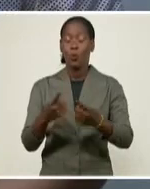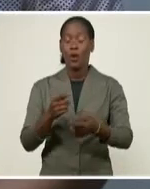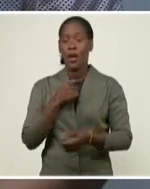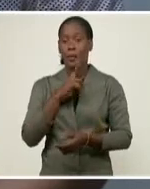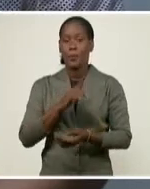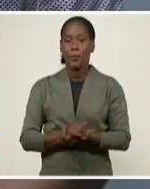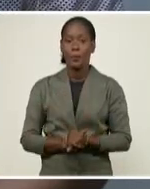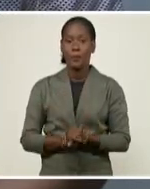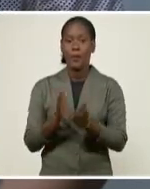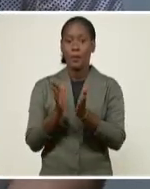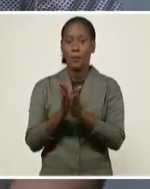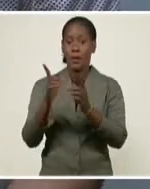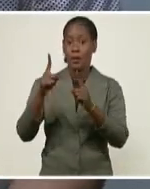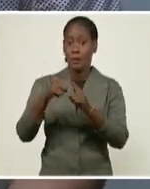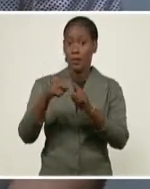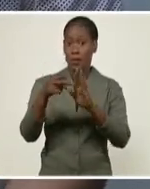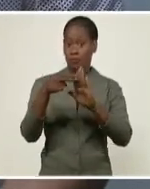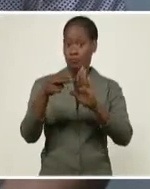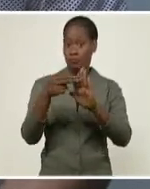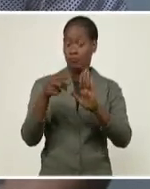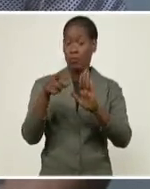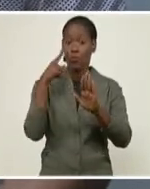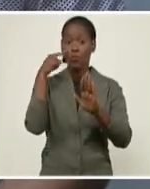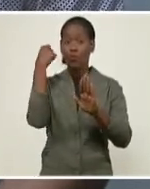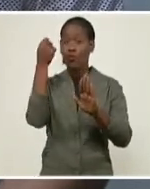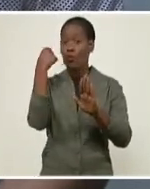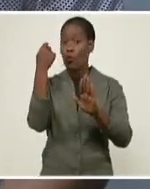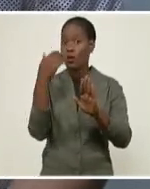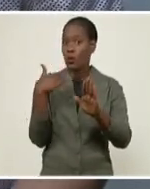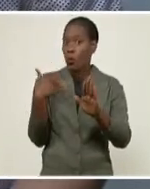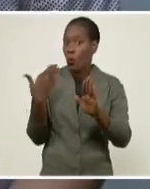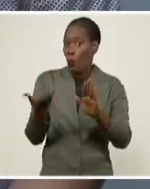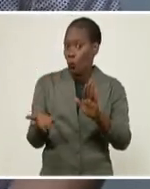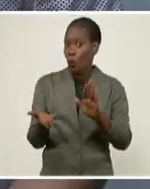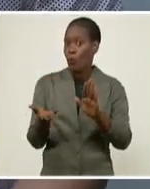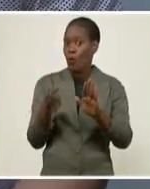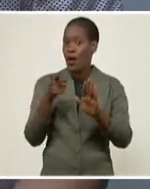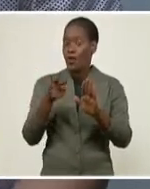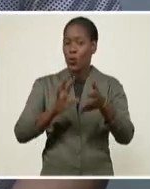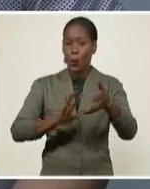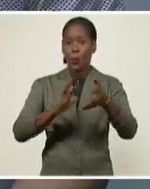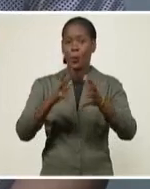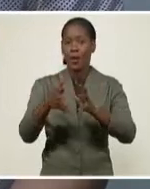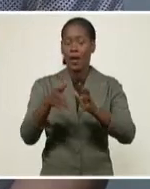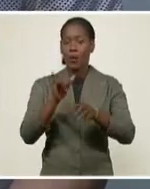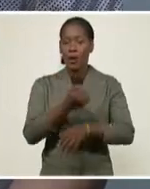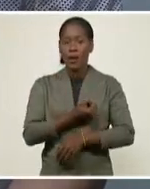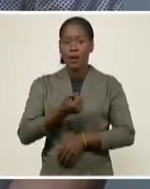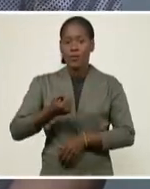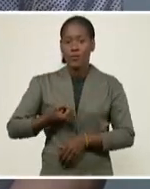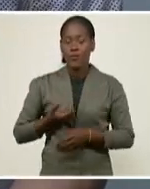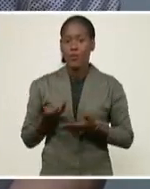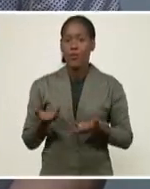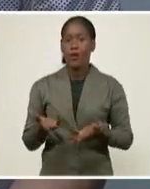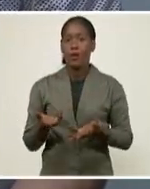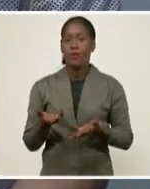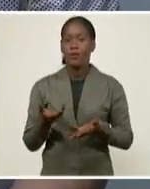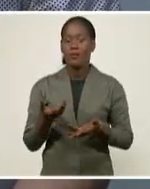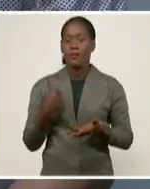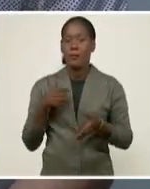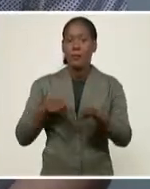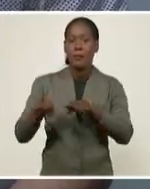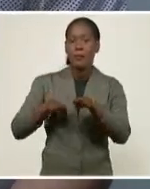matemática, impartirla a través de las emisiones televisivas, implica un esfuerzo en cuanto a la preparación, ¿no?,